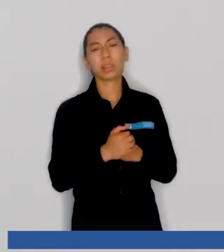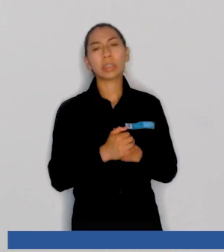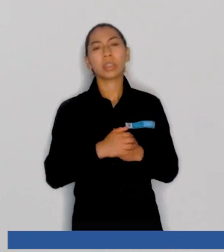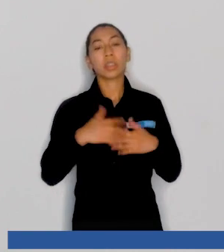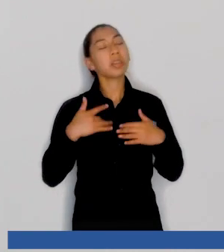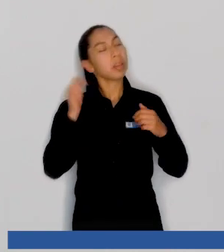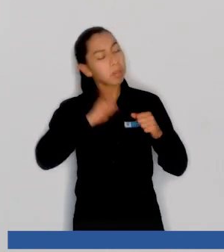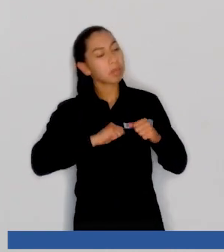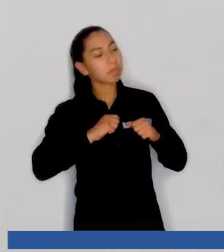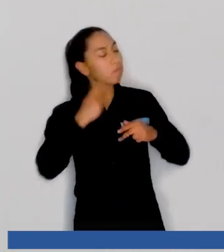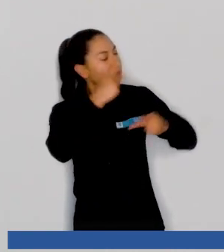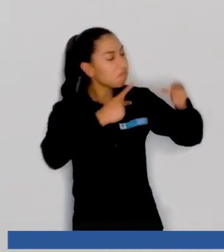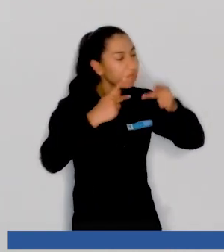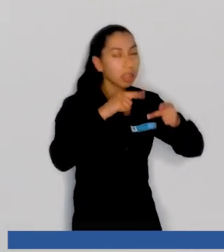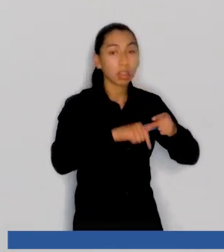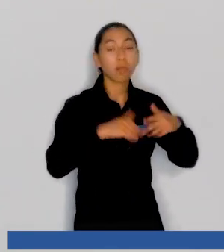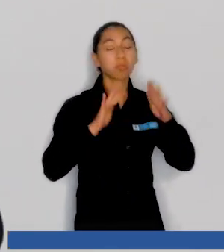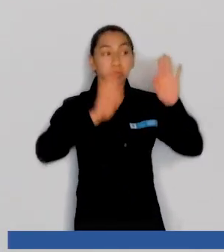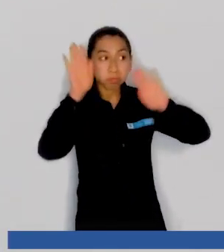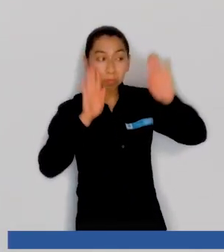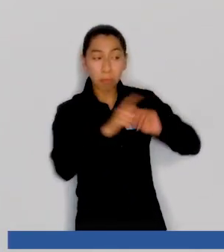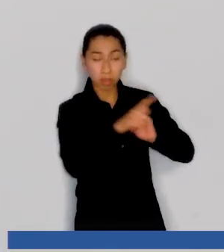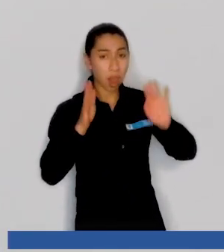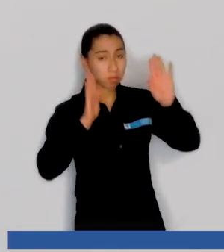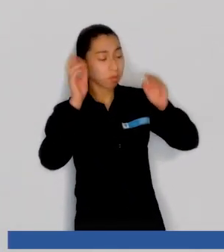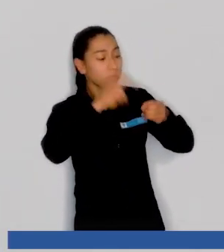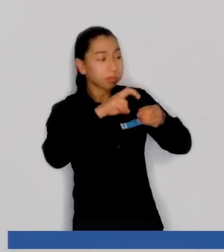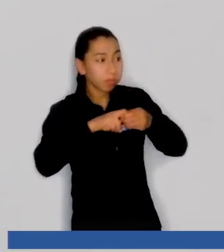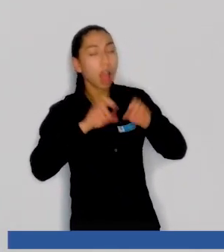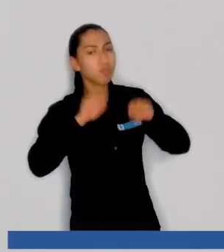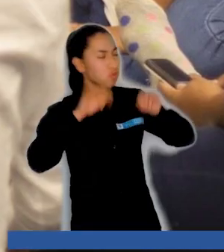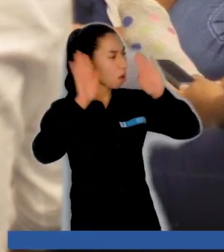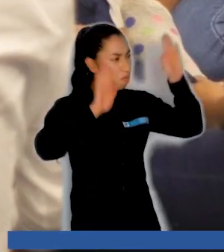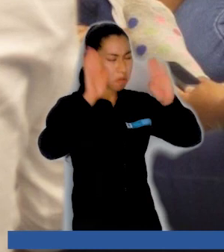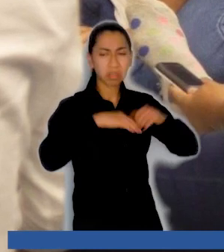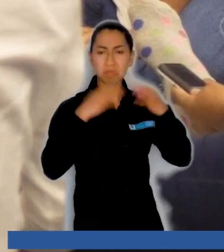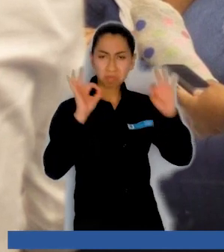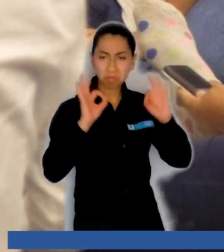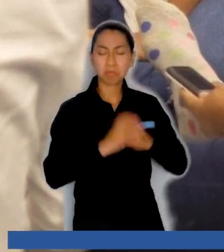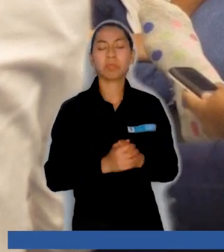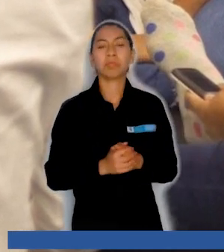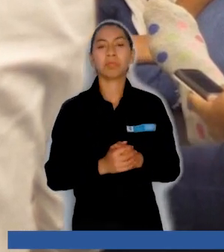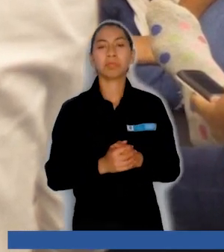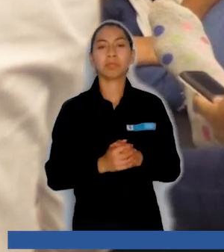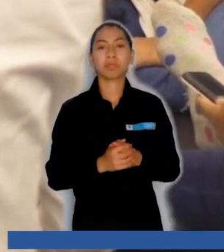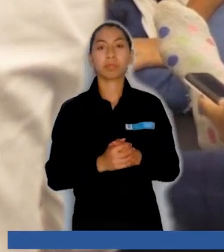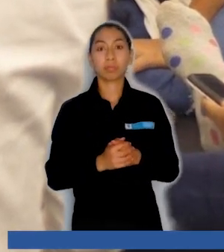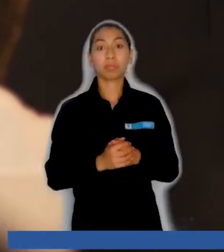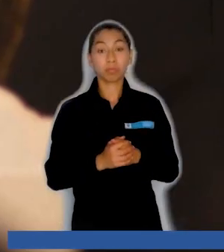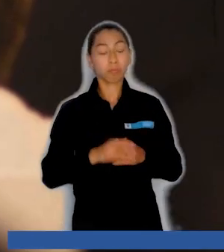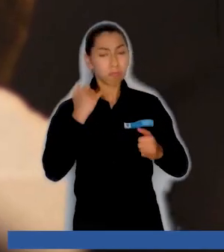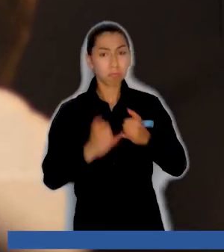nuestra visita por parte de las personas que participaron en la estrategia de los avances que han tenido frente a los temas de atención psicosocial.